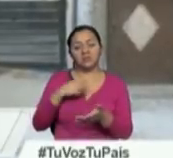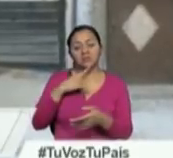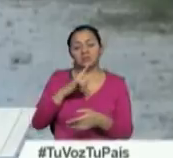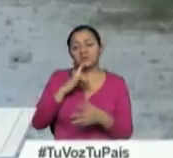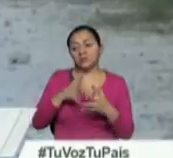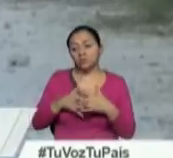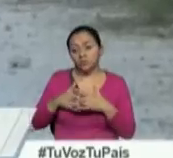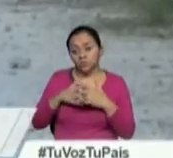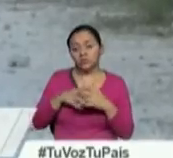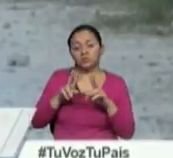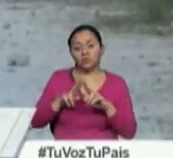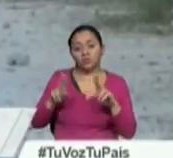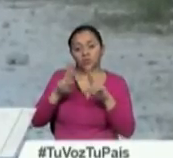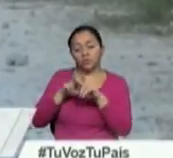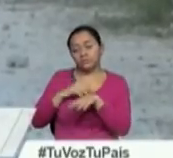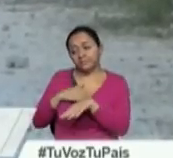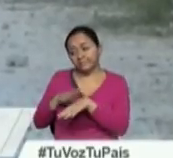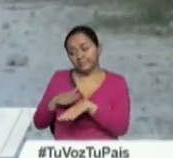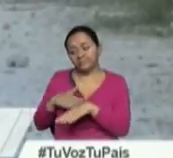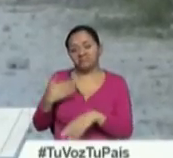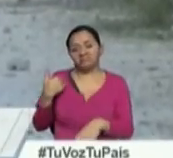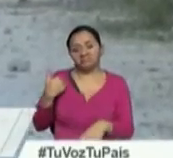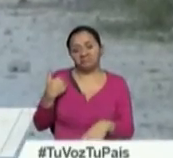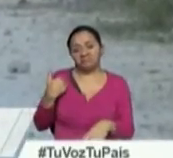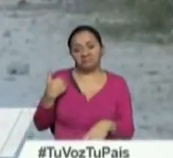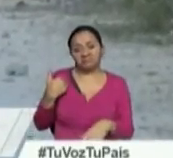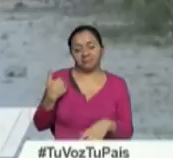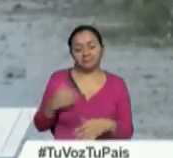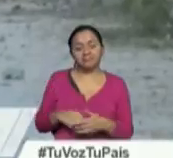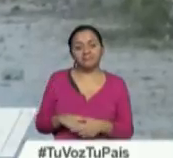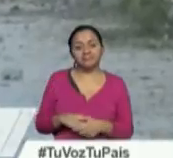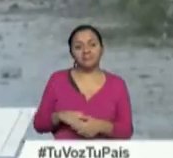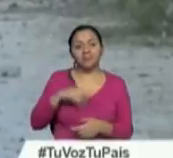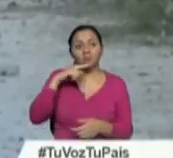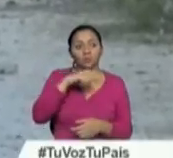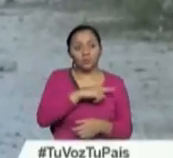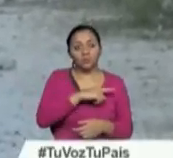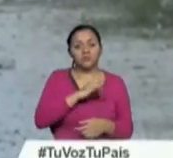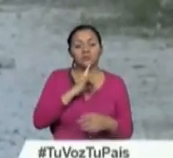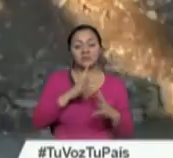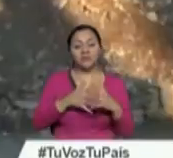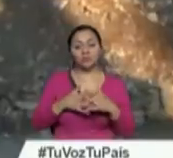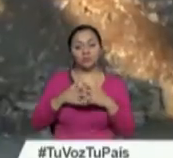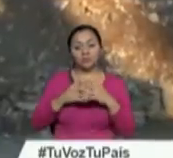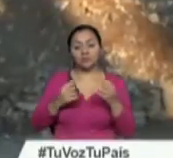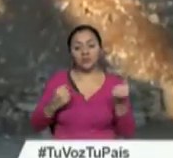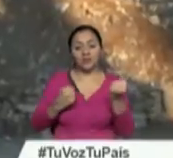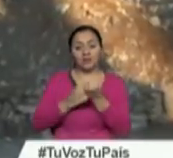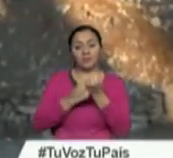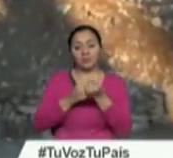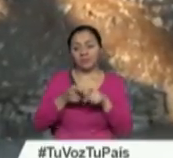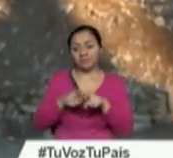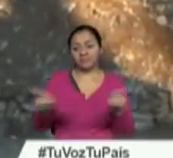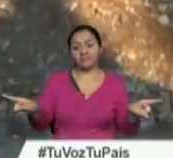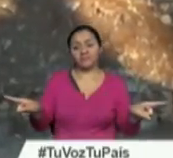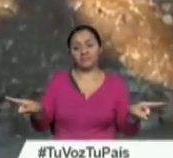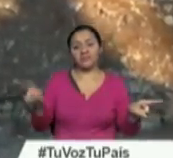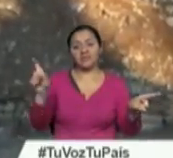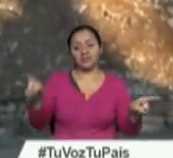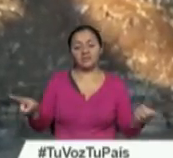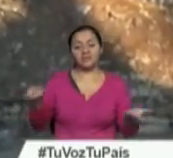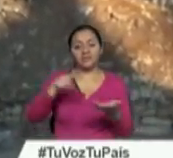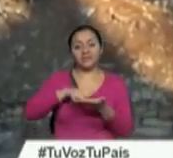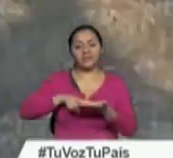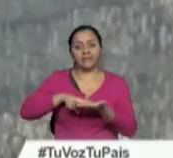5 países occidentales por la catástrofe humanitaria. Rusos y estadounidenses, que apoyan a diferentes bandos en el conflicto, debían reunirse